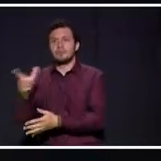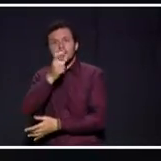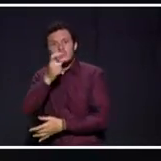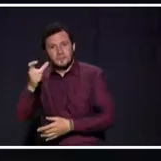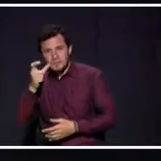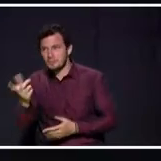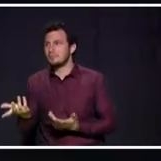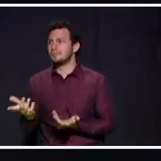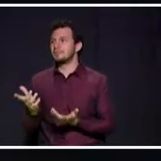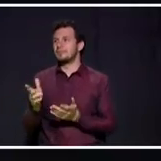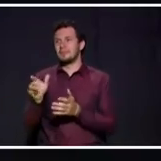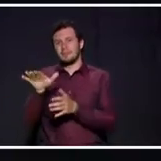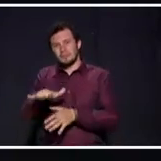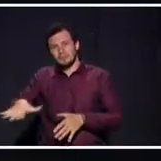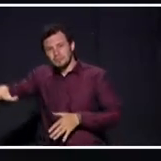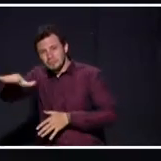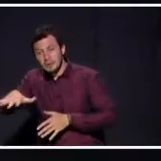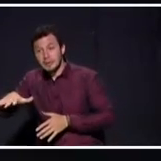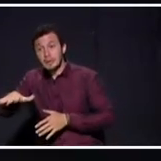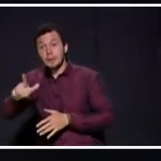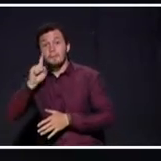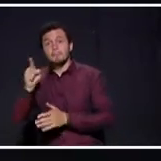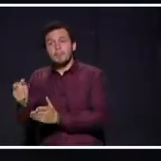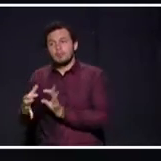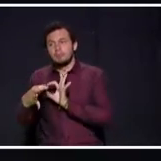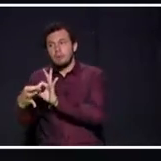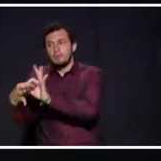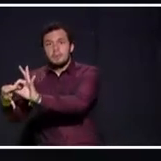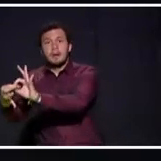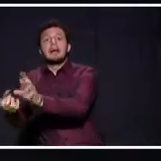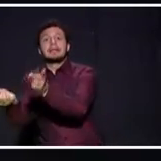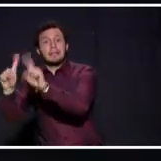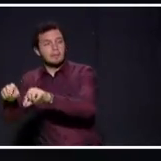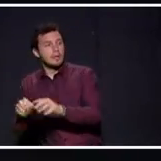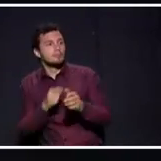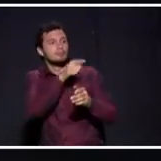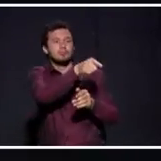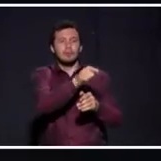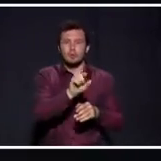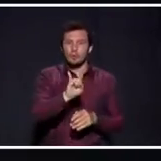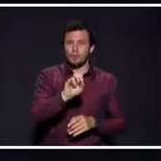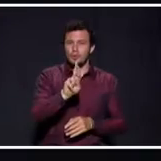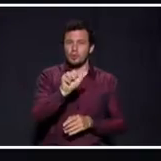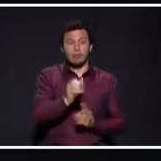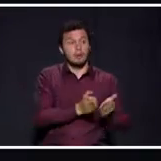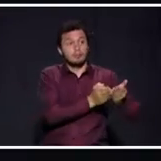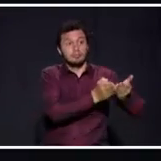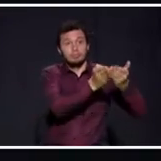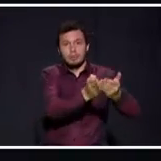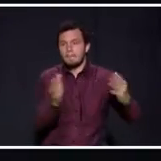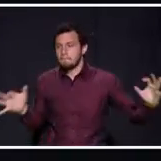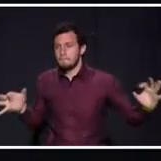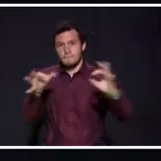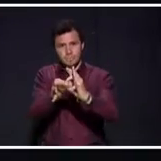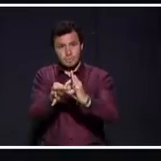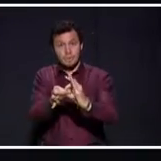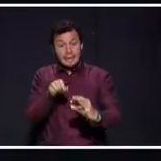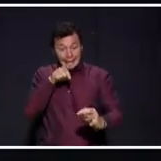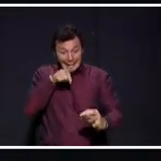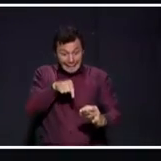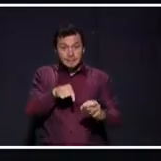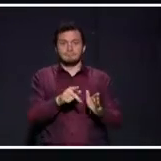que lo conecta también con los puertos de urabá ese es el triángulo del transporte ferroviario y este ferrocarril miren esto que importante